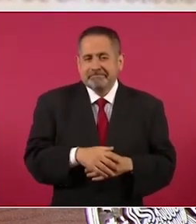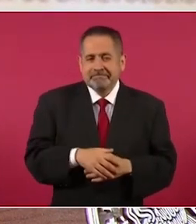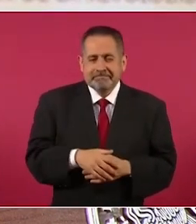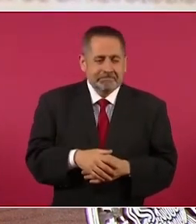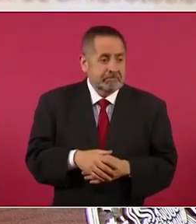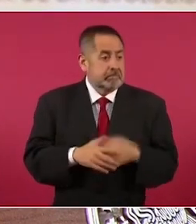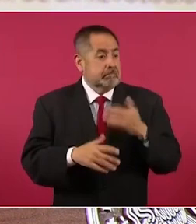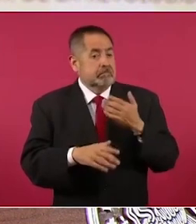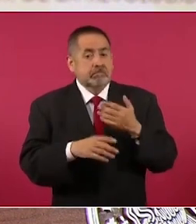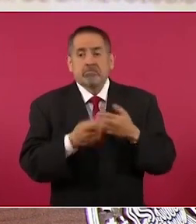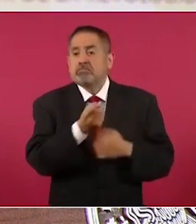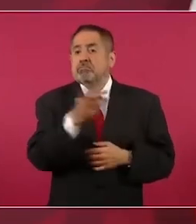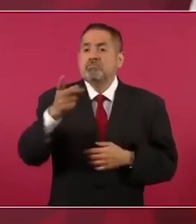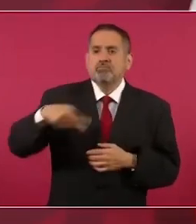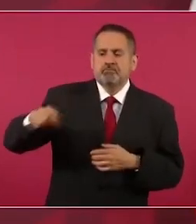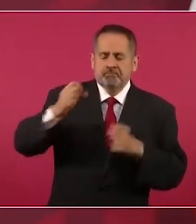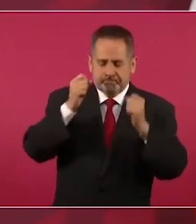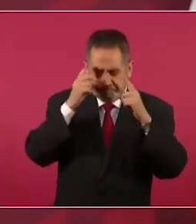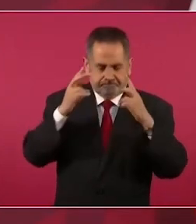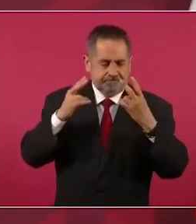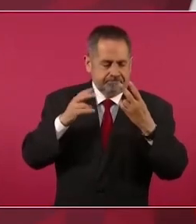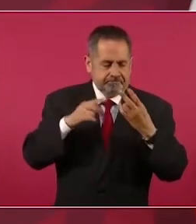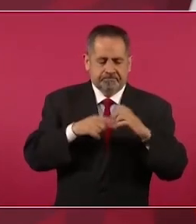muchísimo gusto que la gente esté tan despierta.